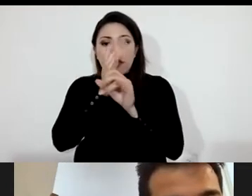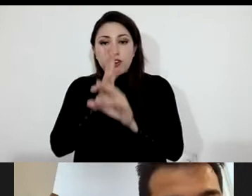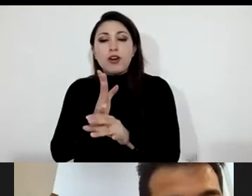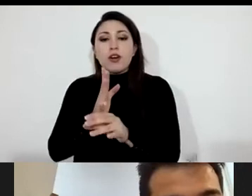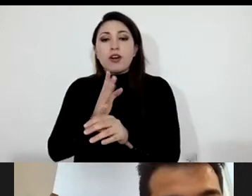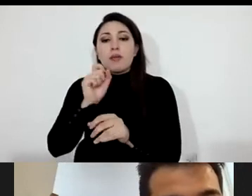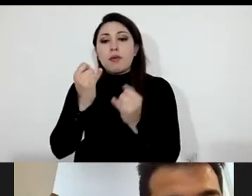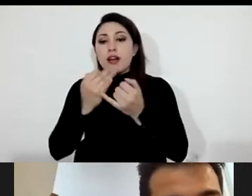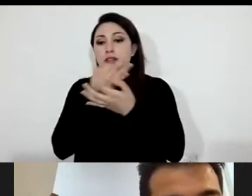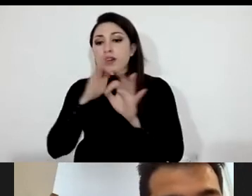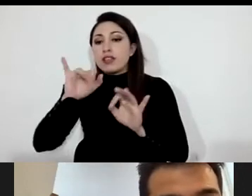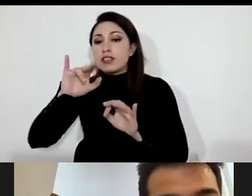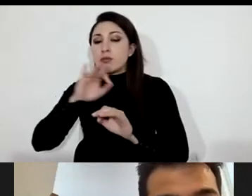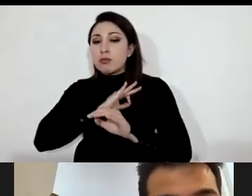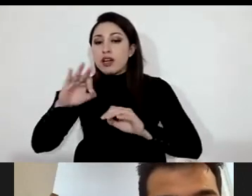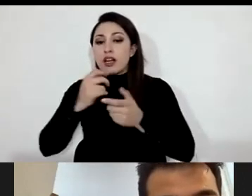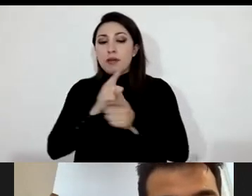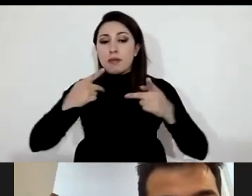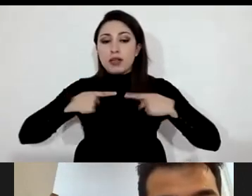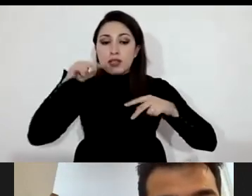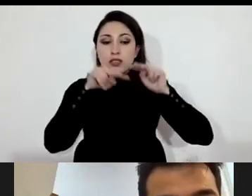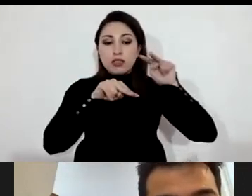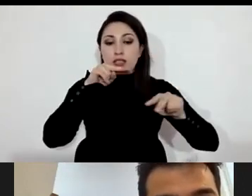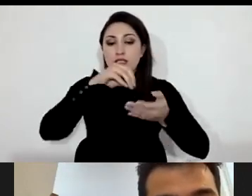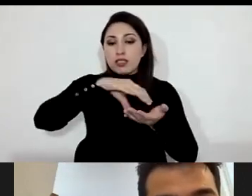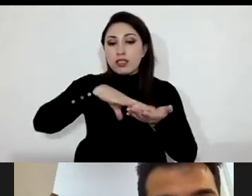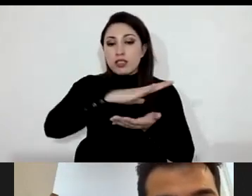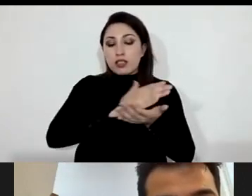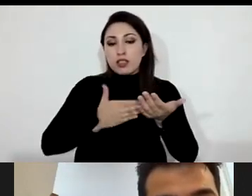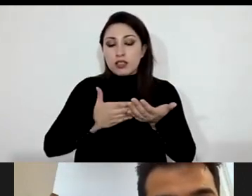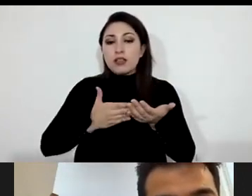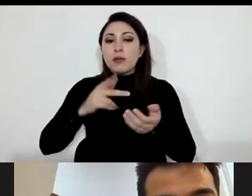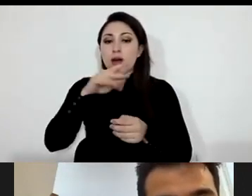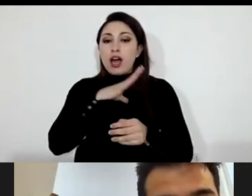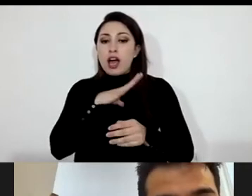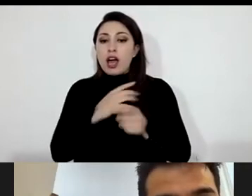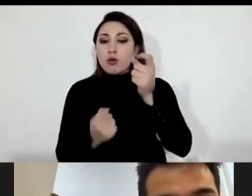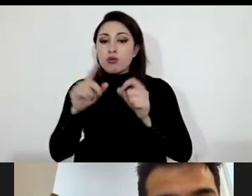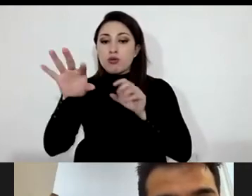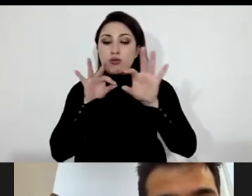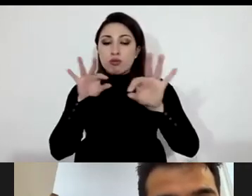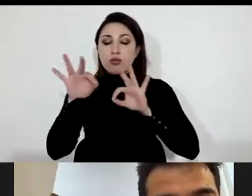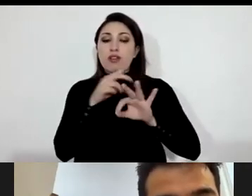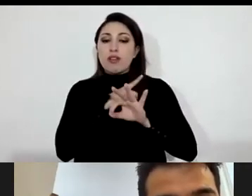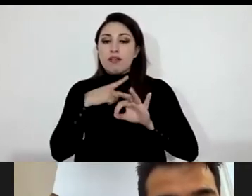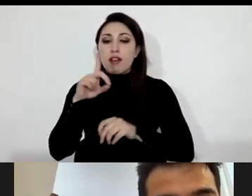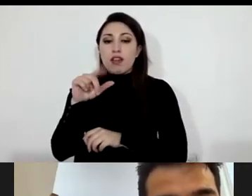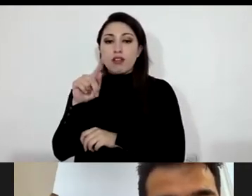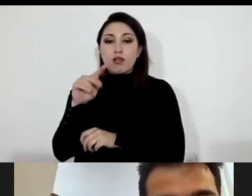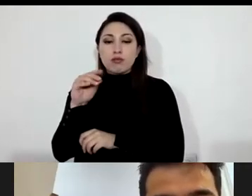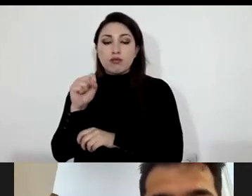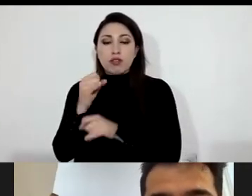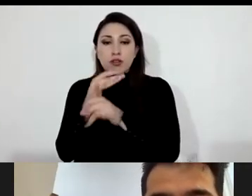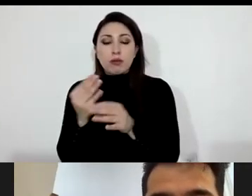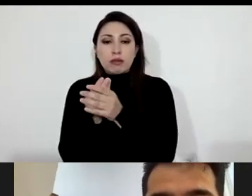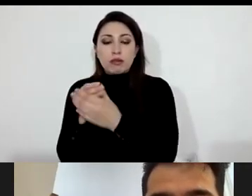pública del contrato respectivo, en la cual se atesta la siguiente información confidencial susceptible de ser protegida por el derecho fundamental a la protección